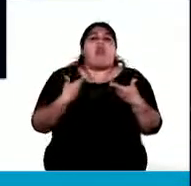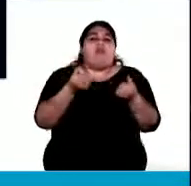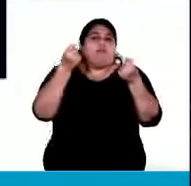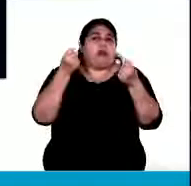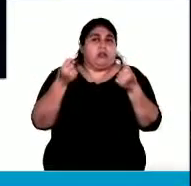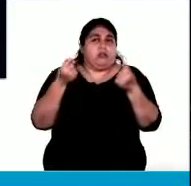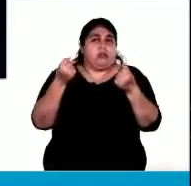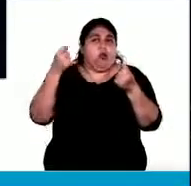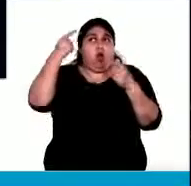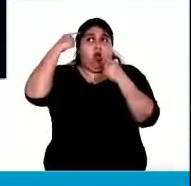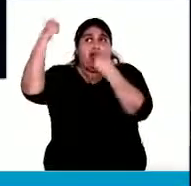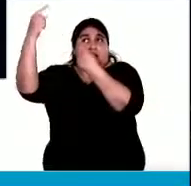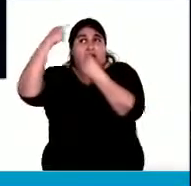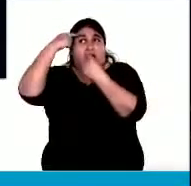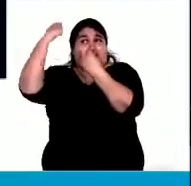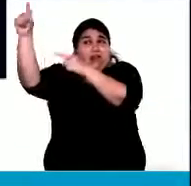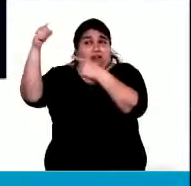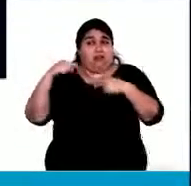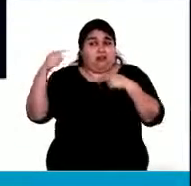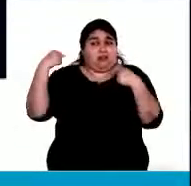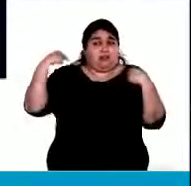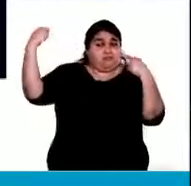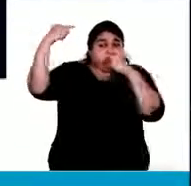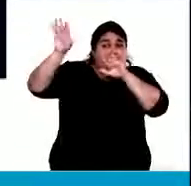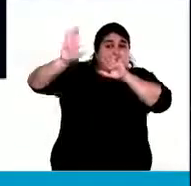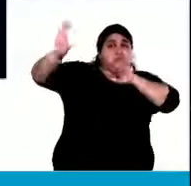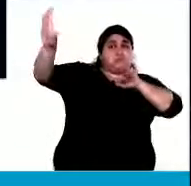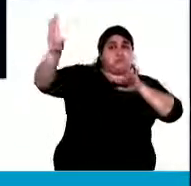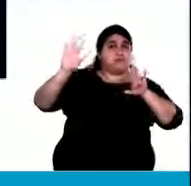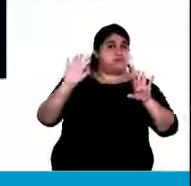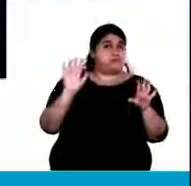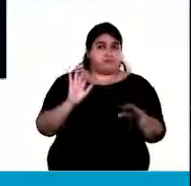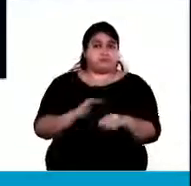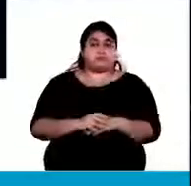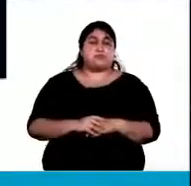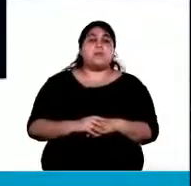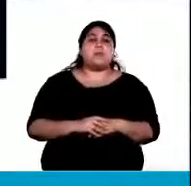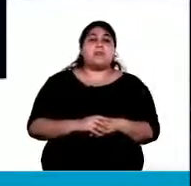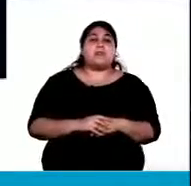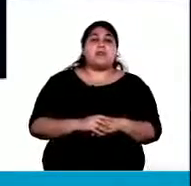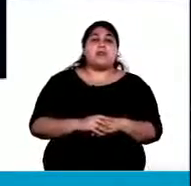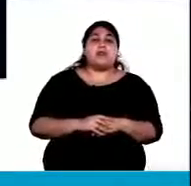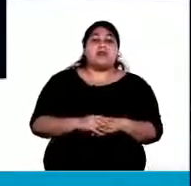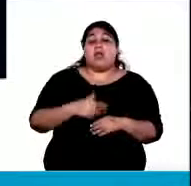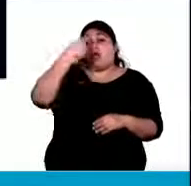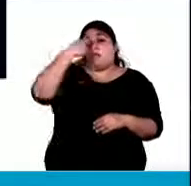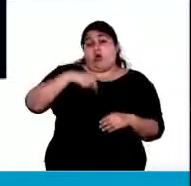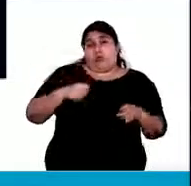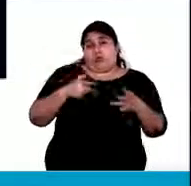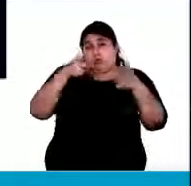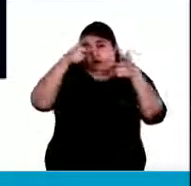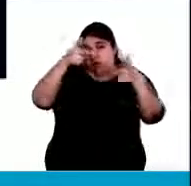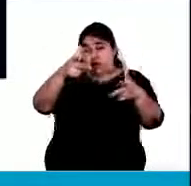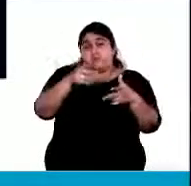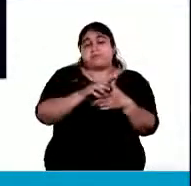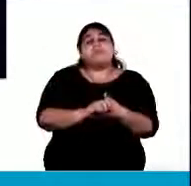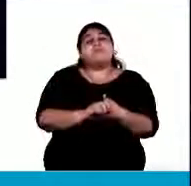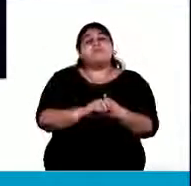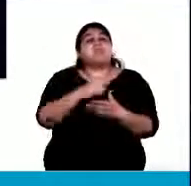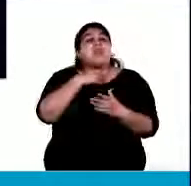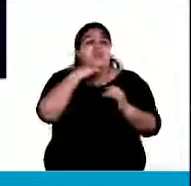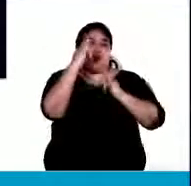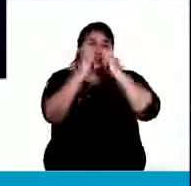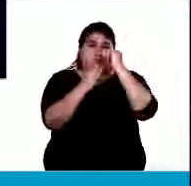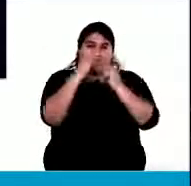las que pretende defender el expresidente Mauricio Macri. Y por último lugar, me quiero referir a lo